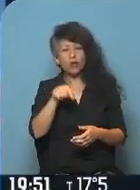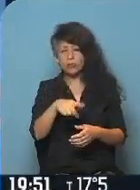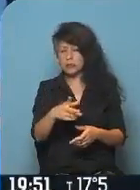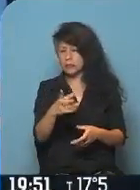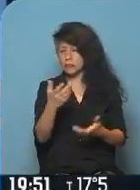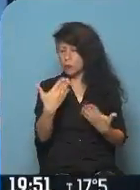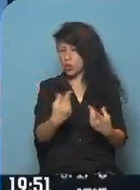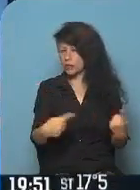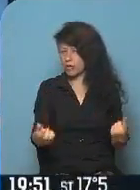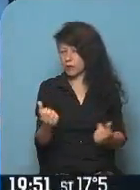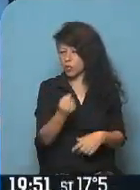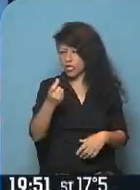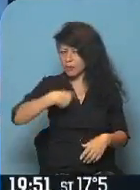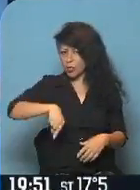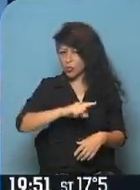valor agregado,